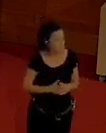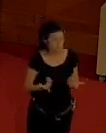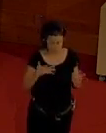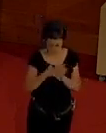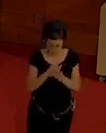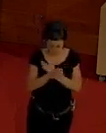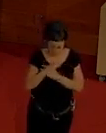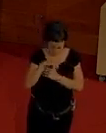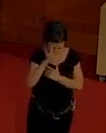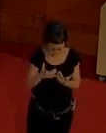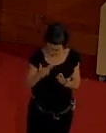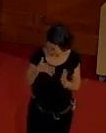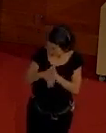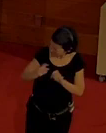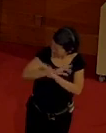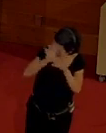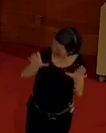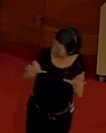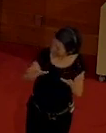explicarle explicado